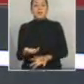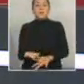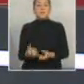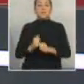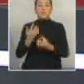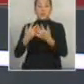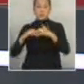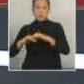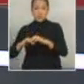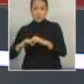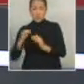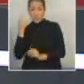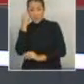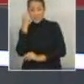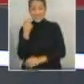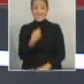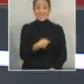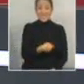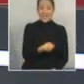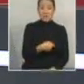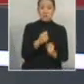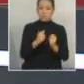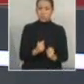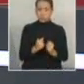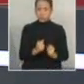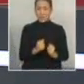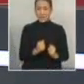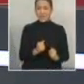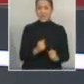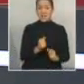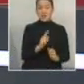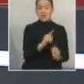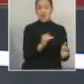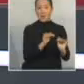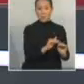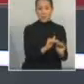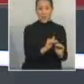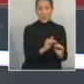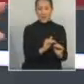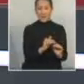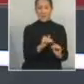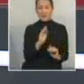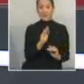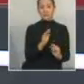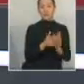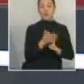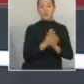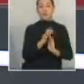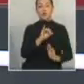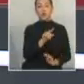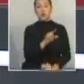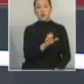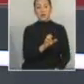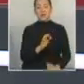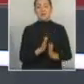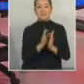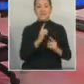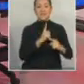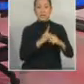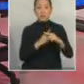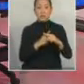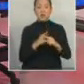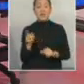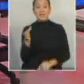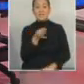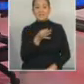poniendo sus fichas en que en el Senado efectivamente van a poder jugar sus cartas y van a poder tener mayor grado de injerencia. De hecho, Andrés Santa Cruz, en un tono bien irónico, decía que habían ido